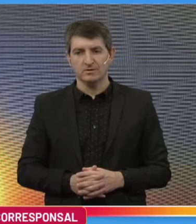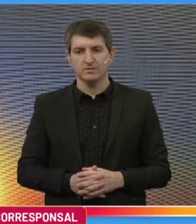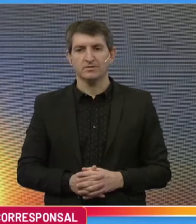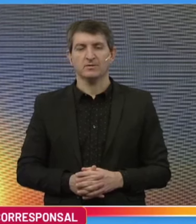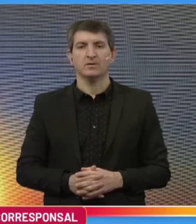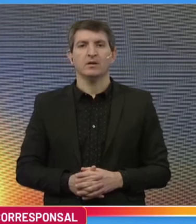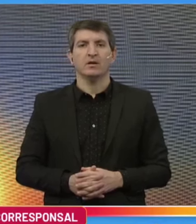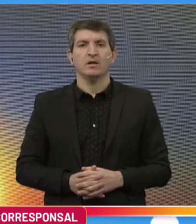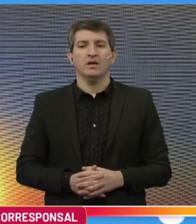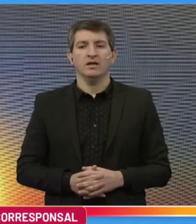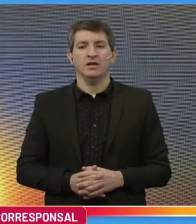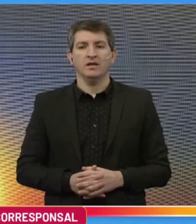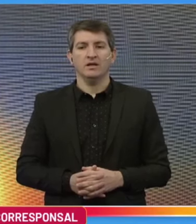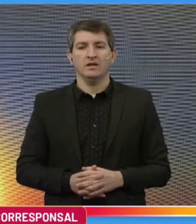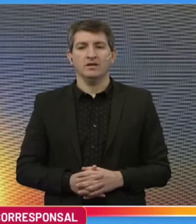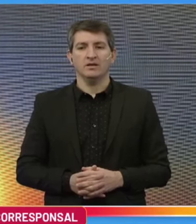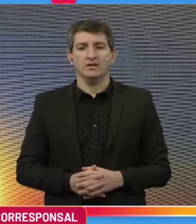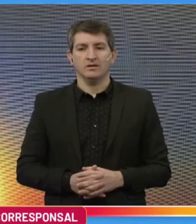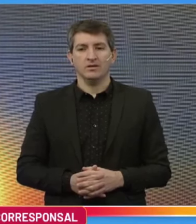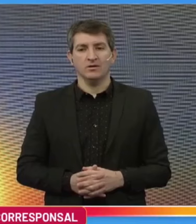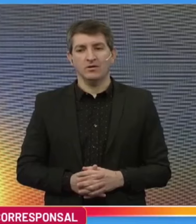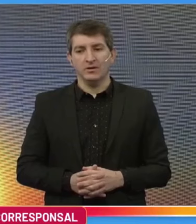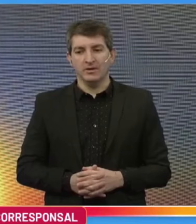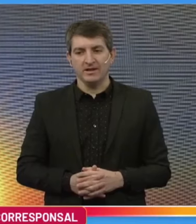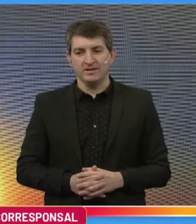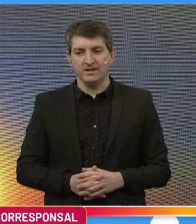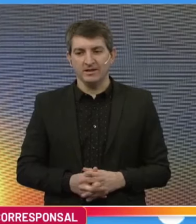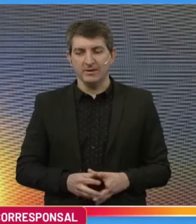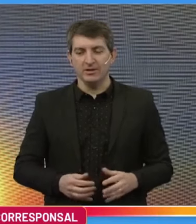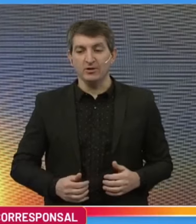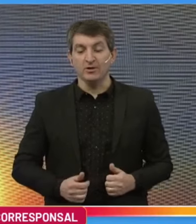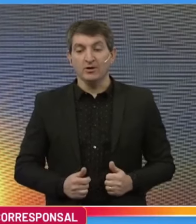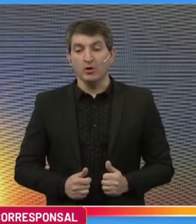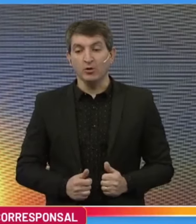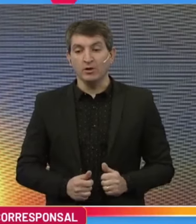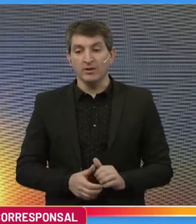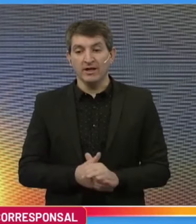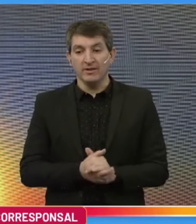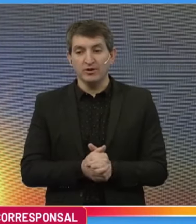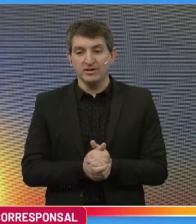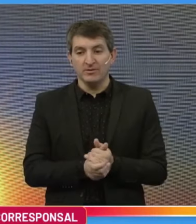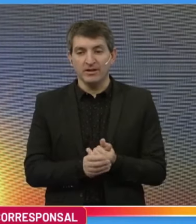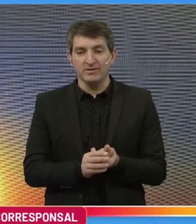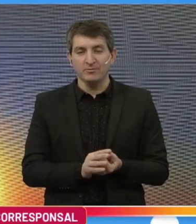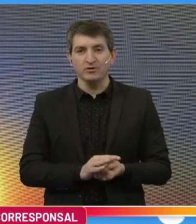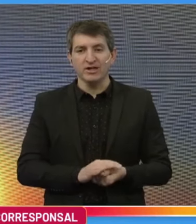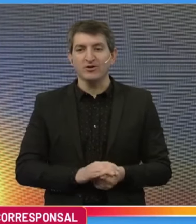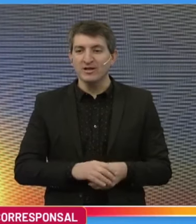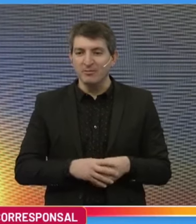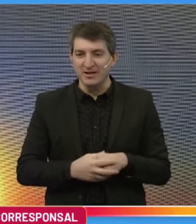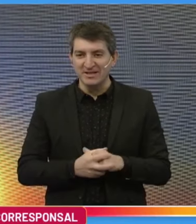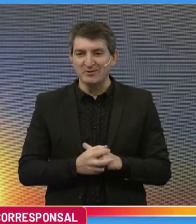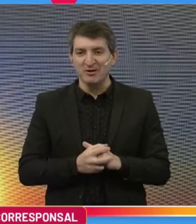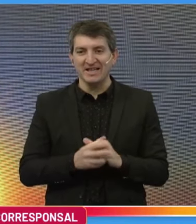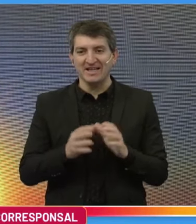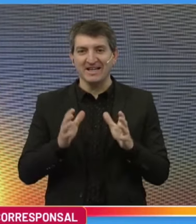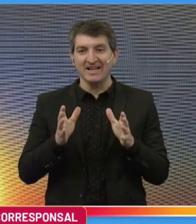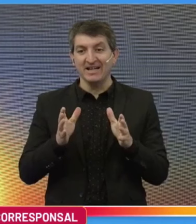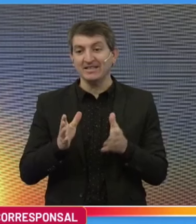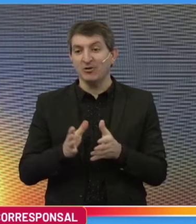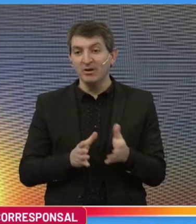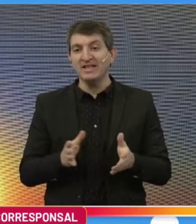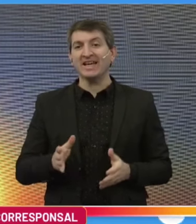elecciones presidenciales o sea más calientes que esto las elecciones verad está tremendo lo último Adrián porque sabemos que tenés muchas cosas por hacer en tu